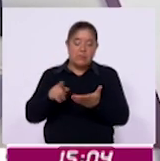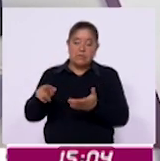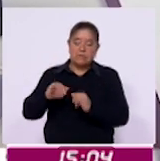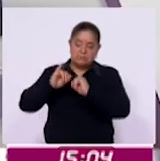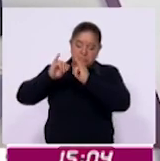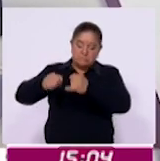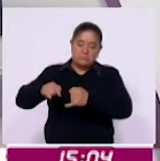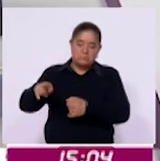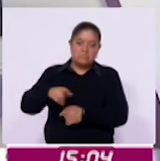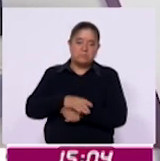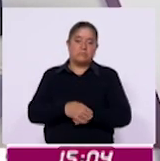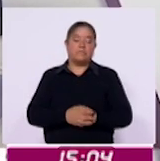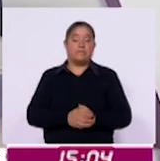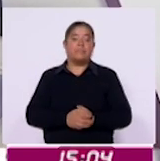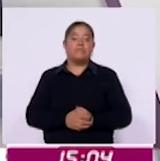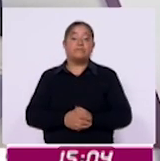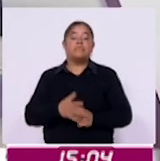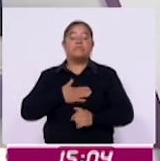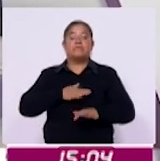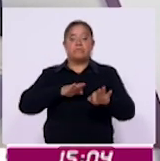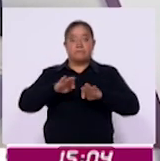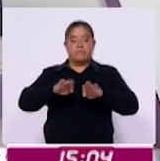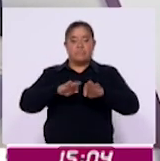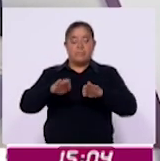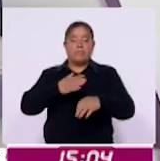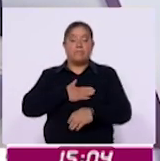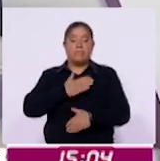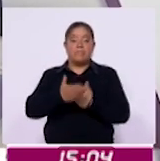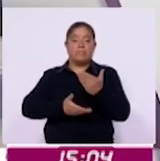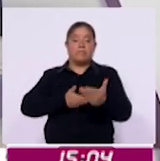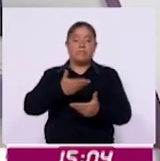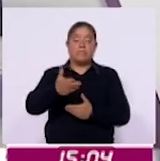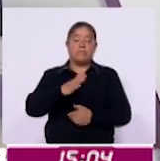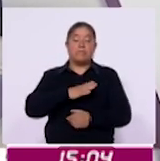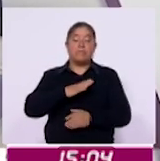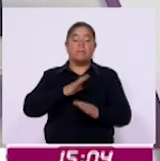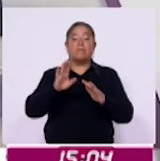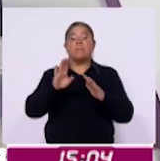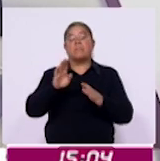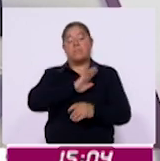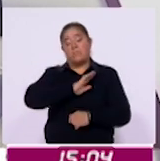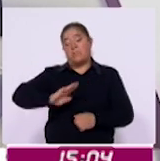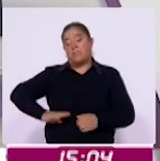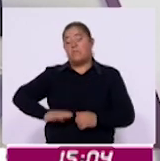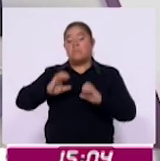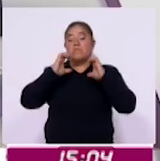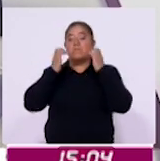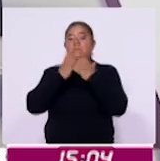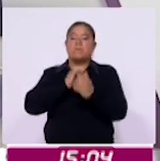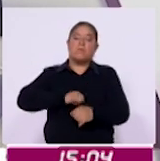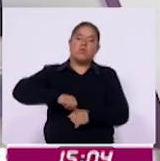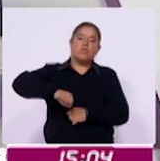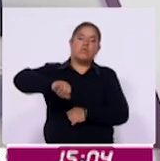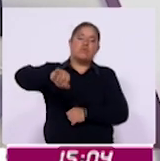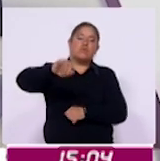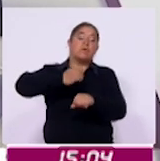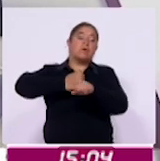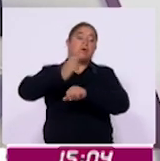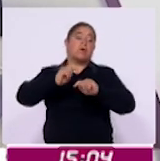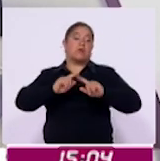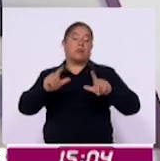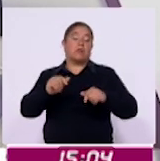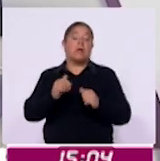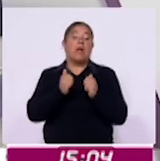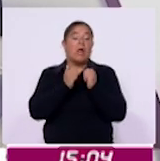viaje. Hemos trabajado en acercar nuestros servicios a los municipios y comunidades más alejadas del estado, en prevenir